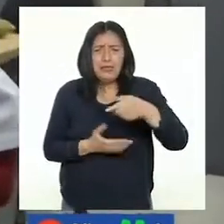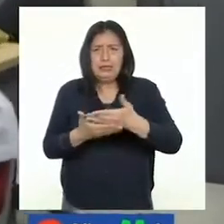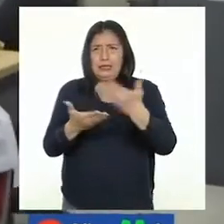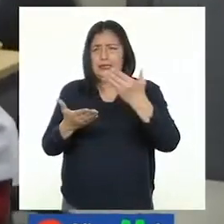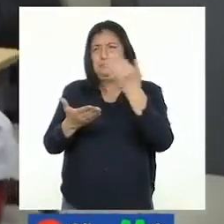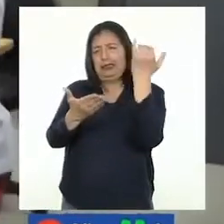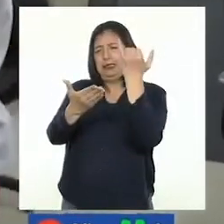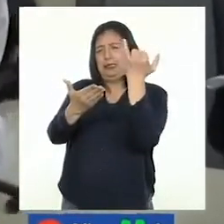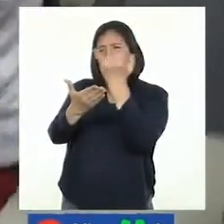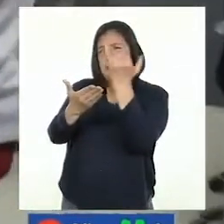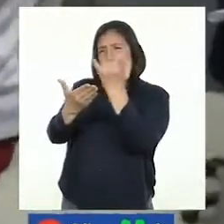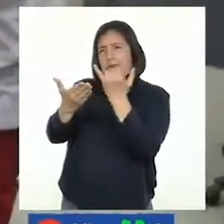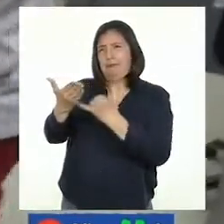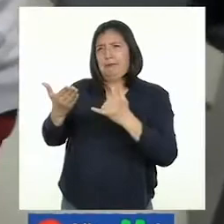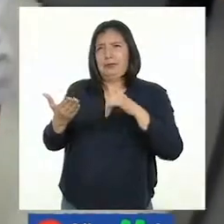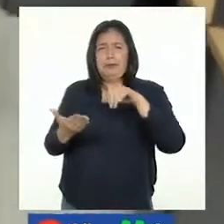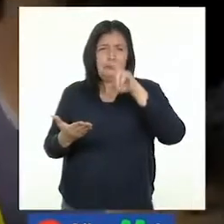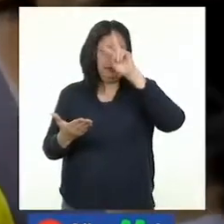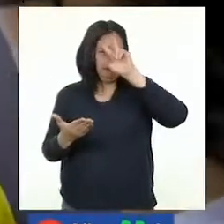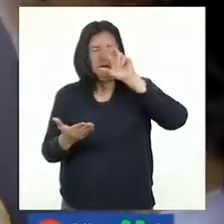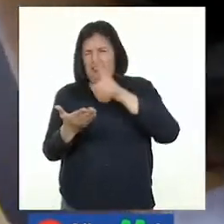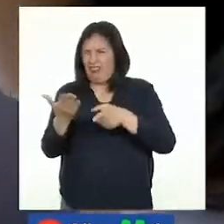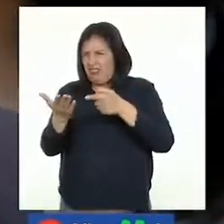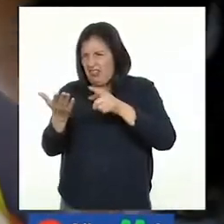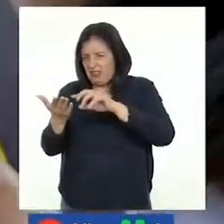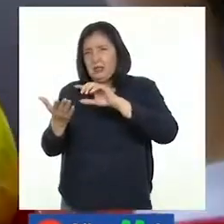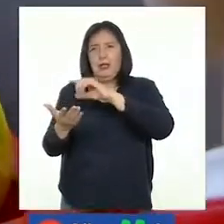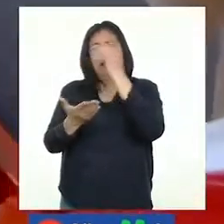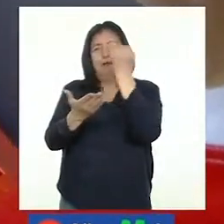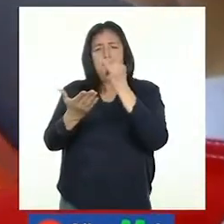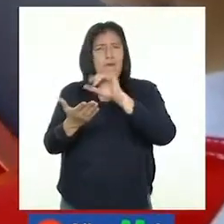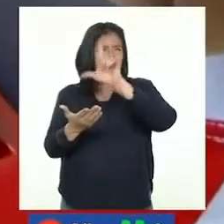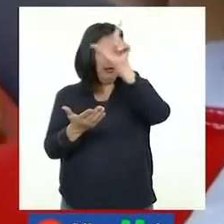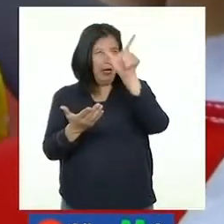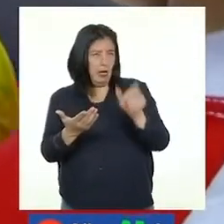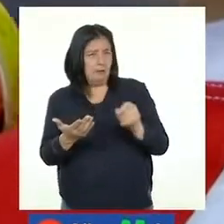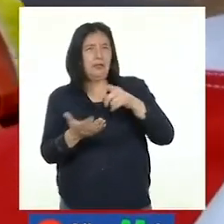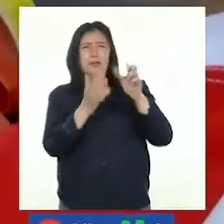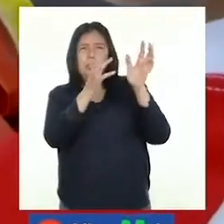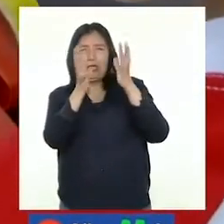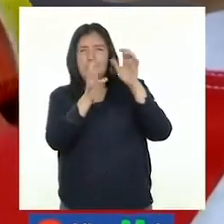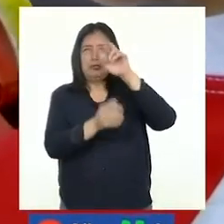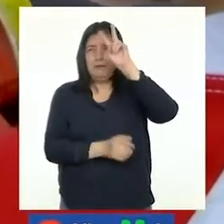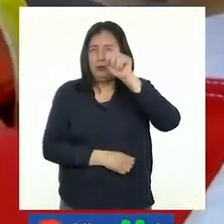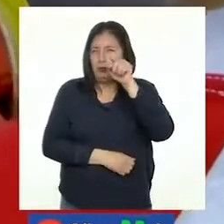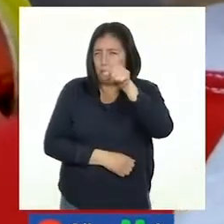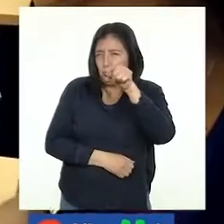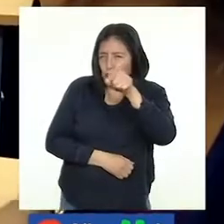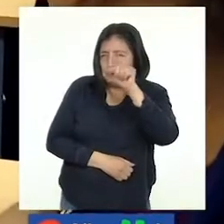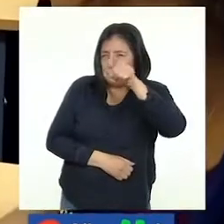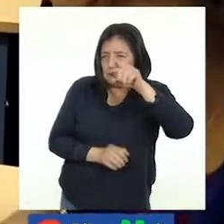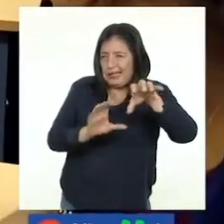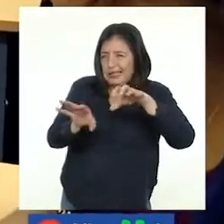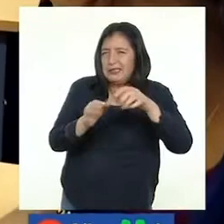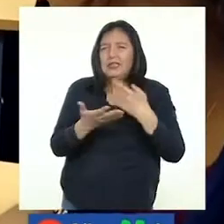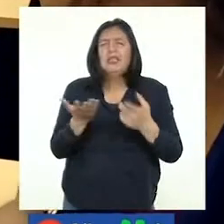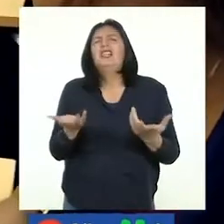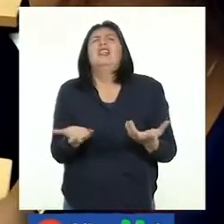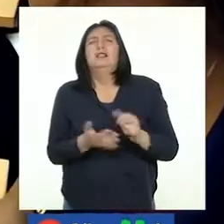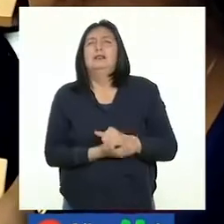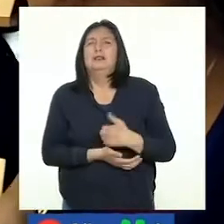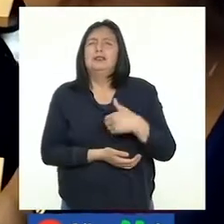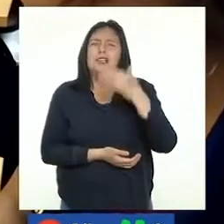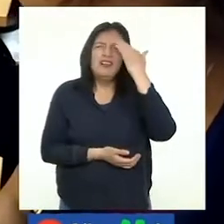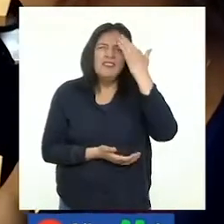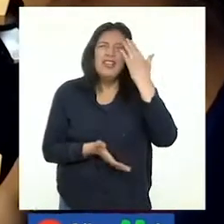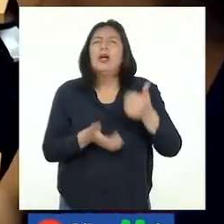mapa. Este es el mapa climático del Perú. Lo que debes hacer es averiguar